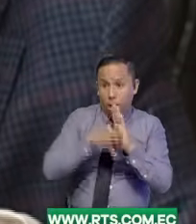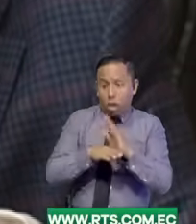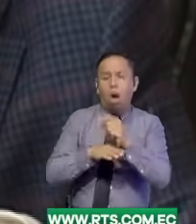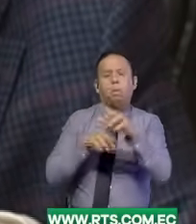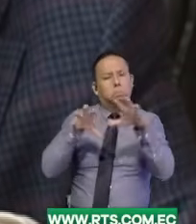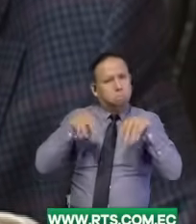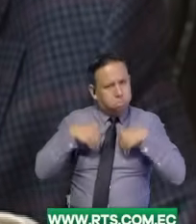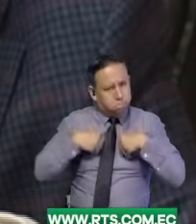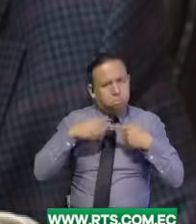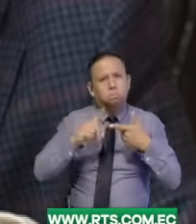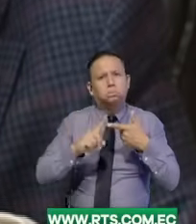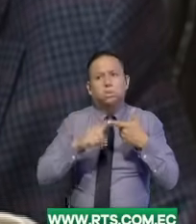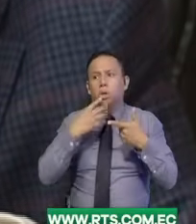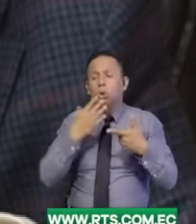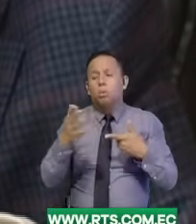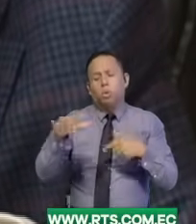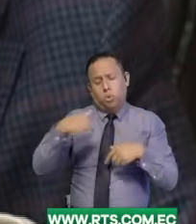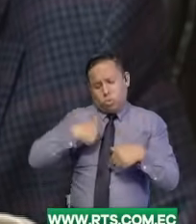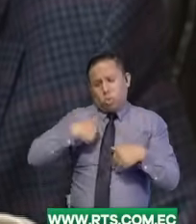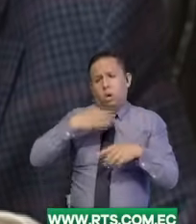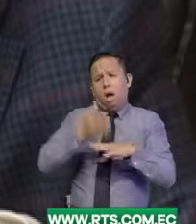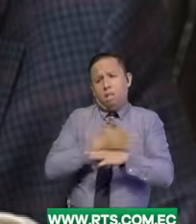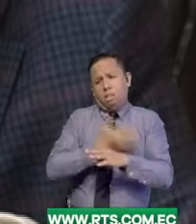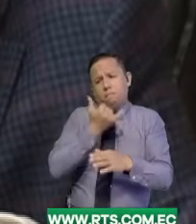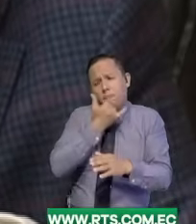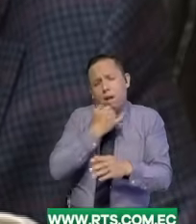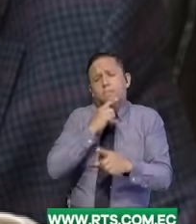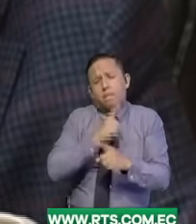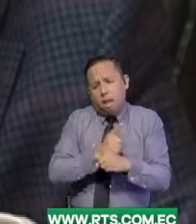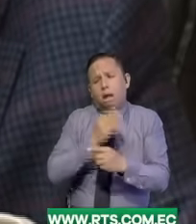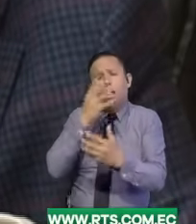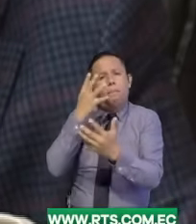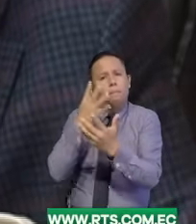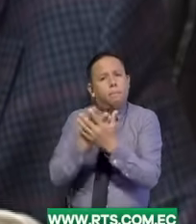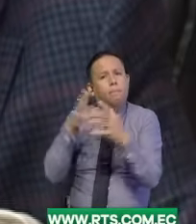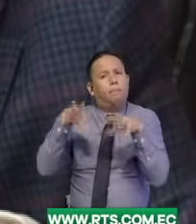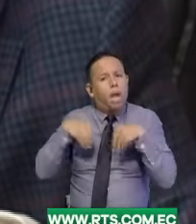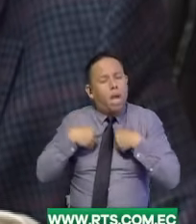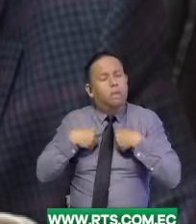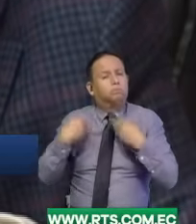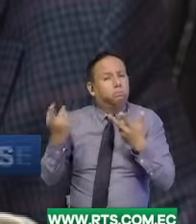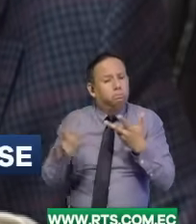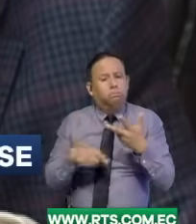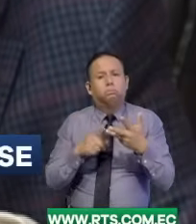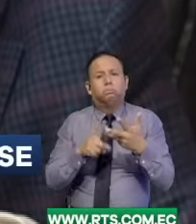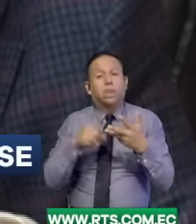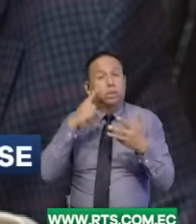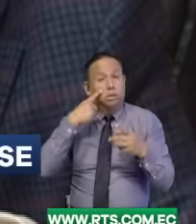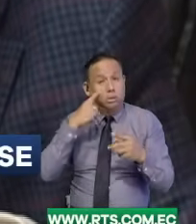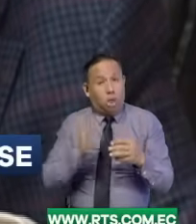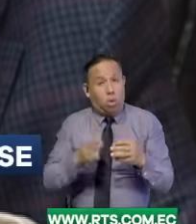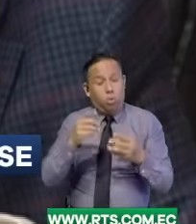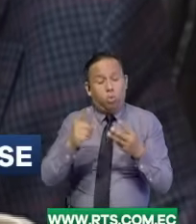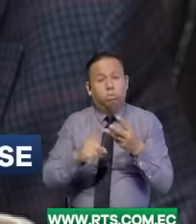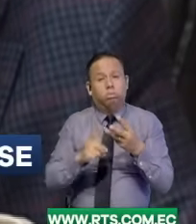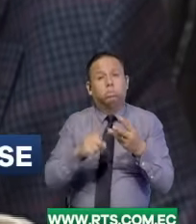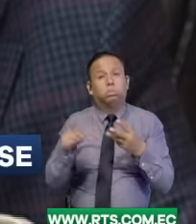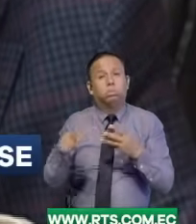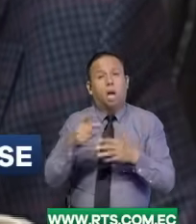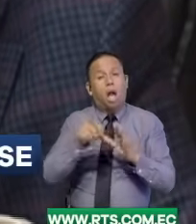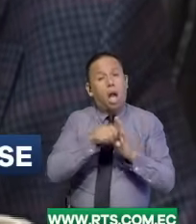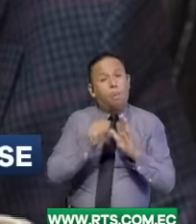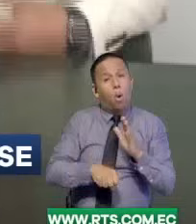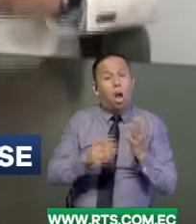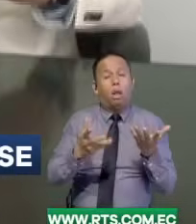acepta el hecho fáctico del cometimiento del delito. Tercero, esto tiene que estar corroborado con el defensor público